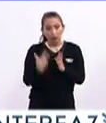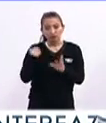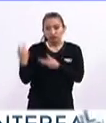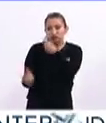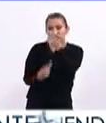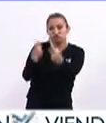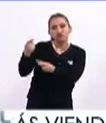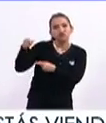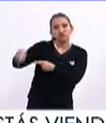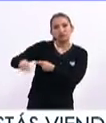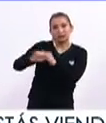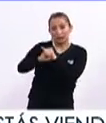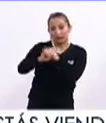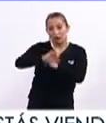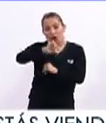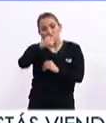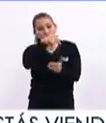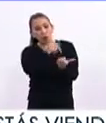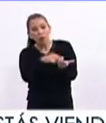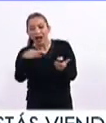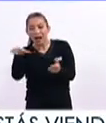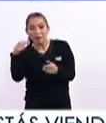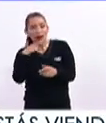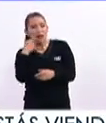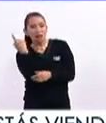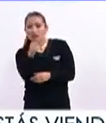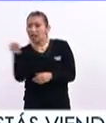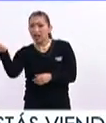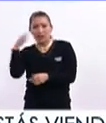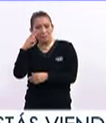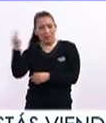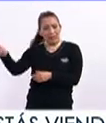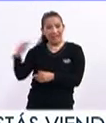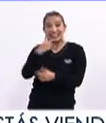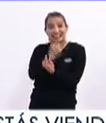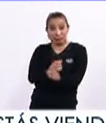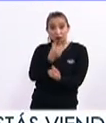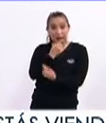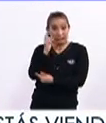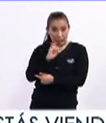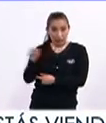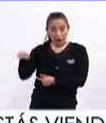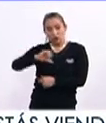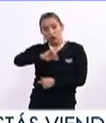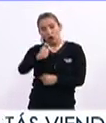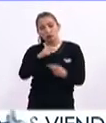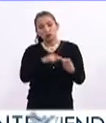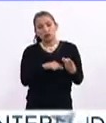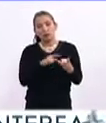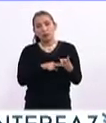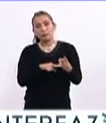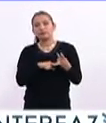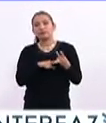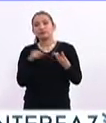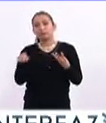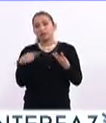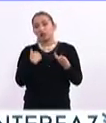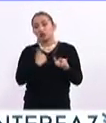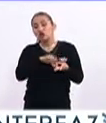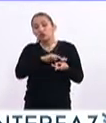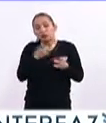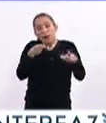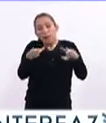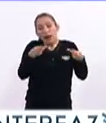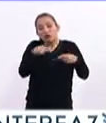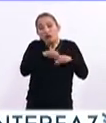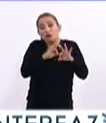consulta digital. En otro, un espacio de denuncia ciudadana a nivel de niñas y niños. Y en otro espacio estamos